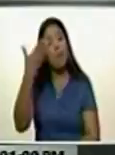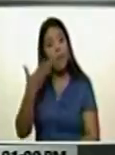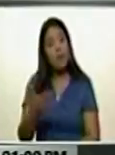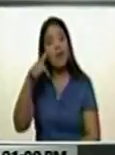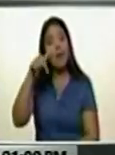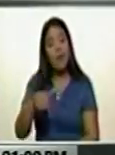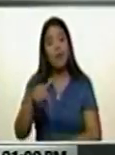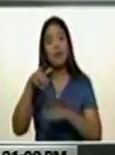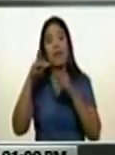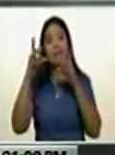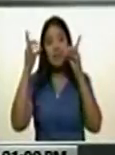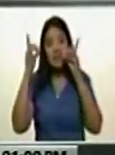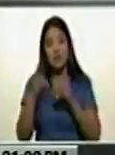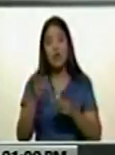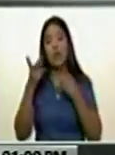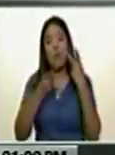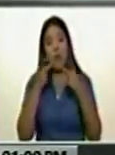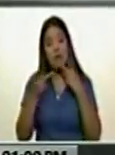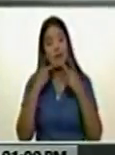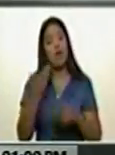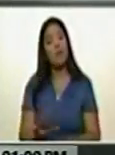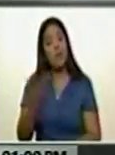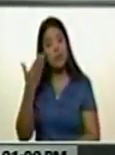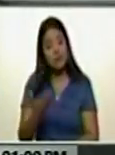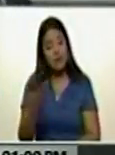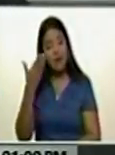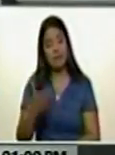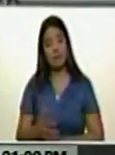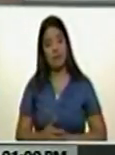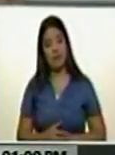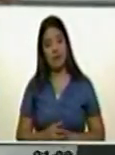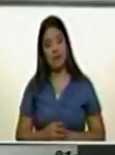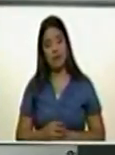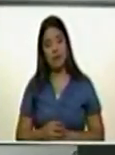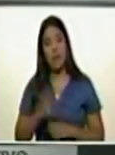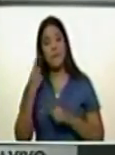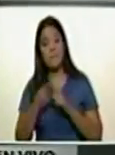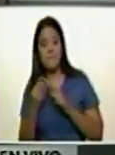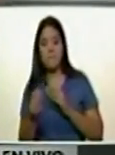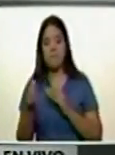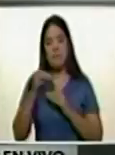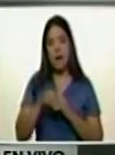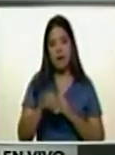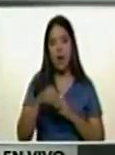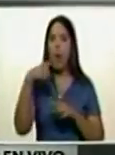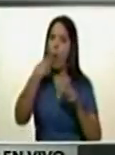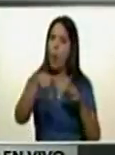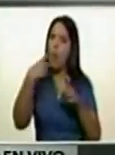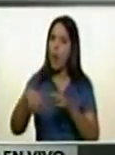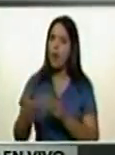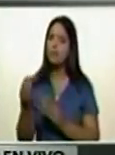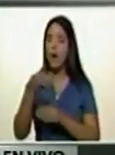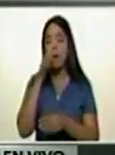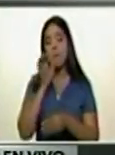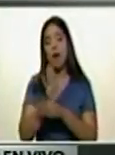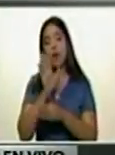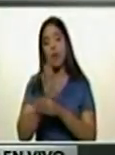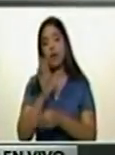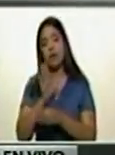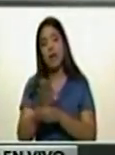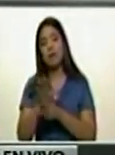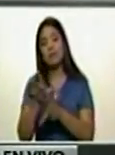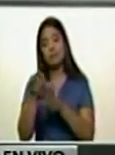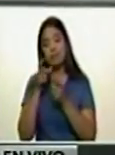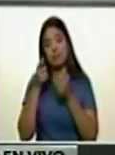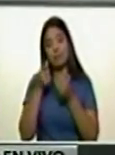estas medidas, estas acciones políticas del presidente Nicolás Maduro, que serán complementadas con otras acciones para proteger este